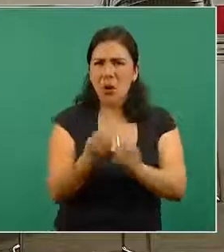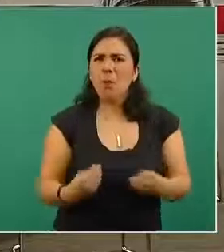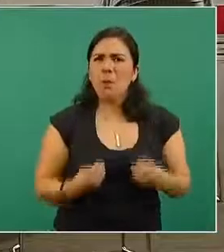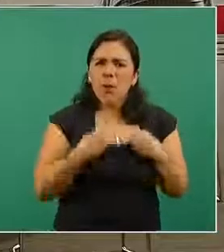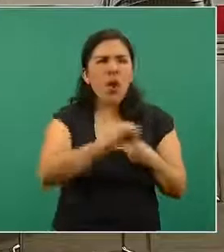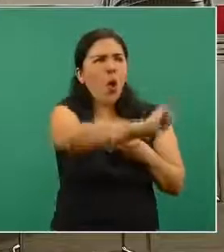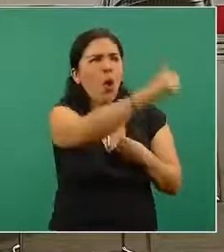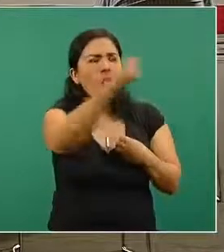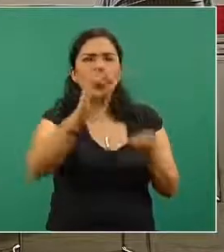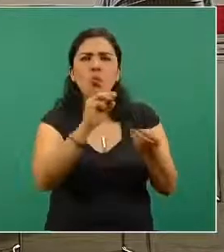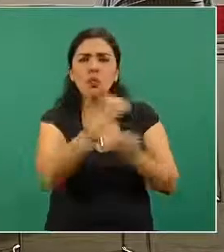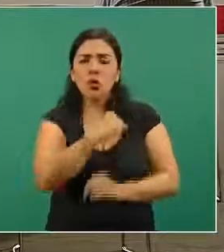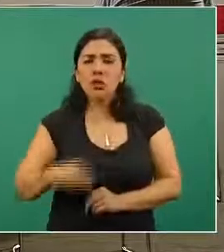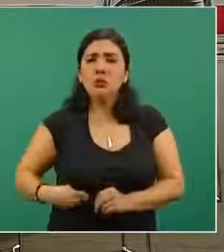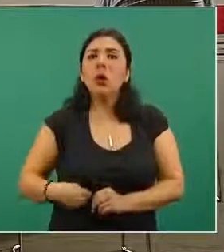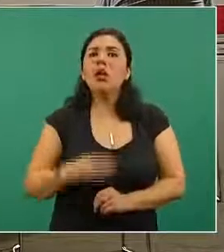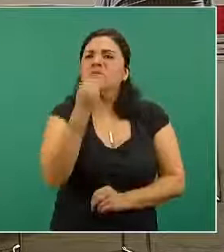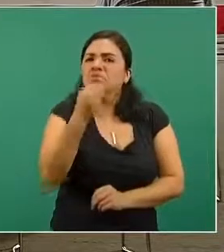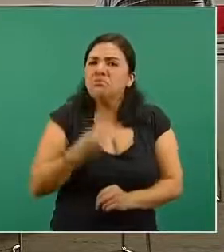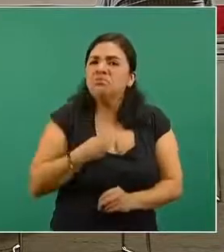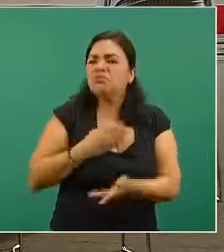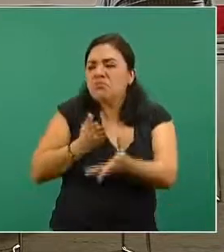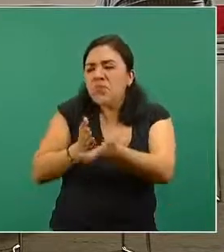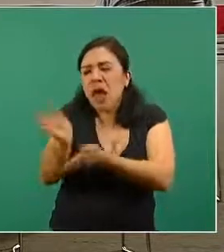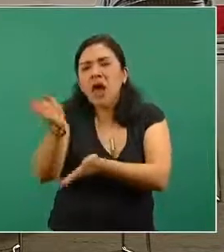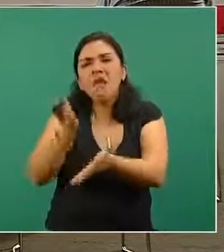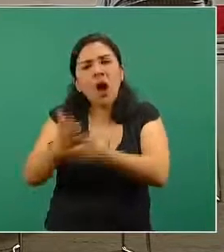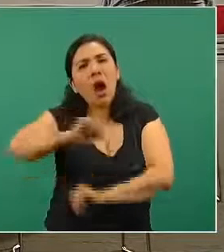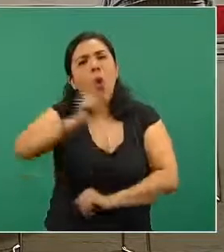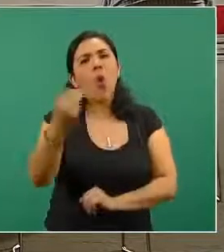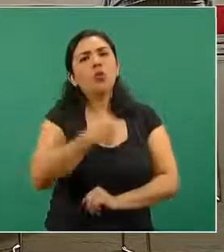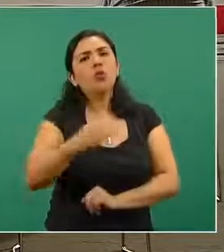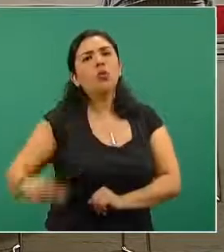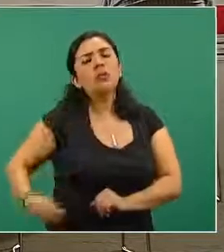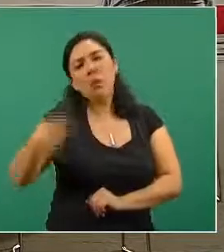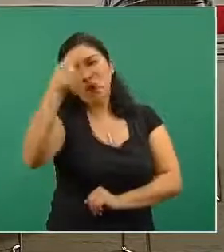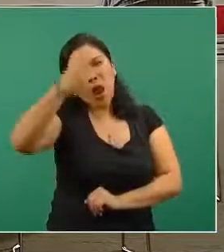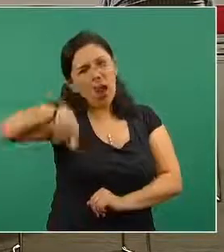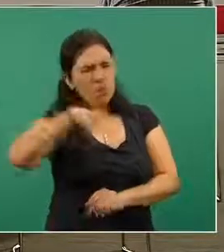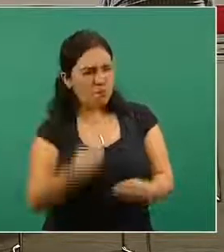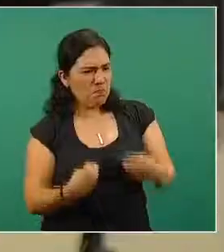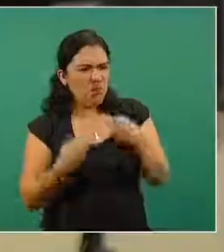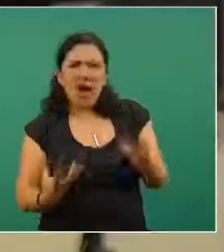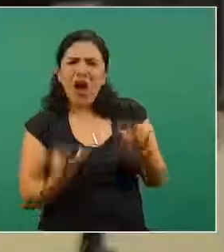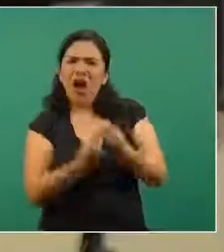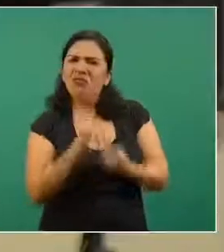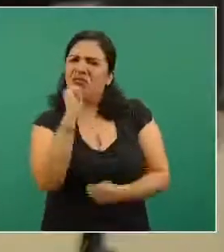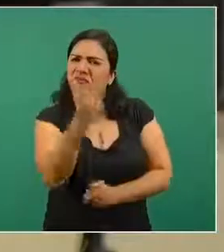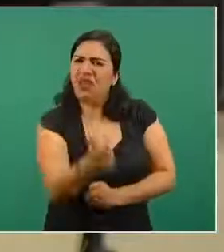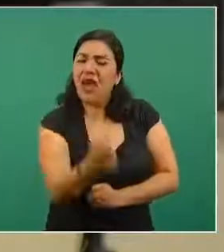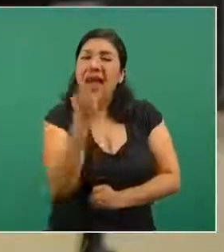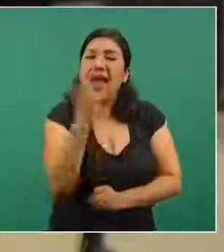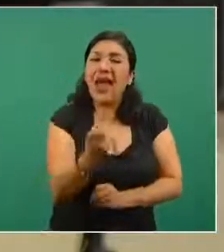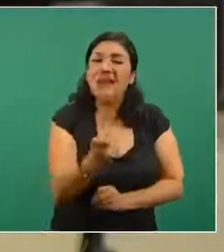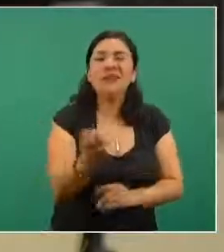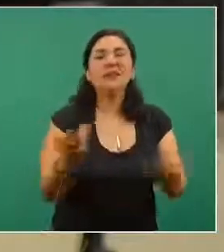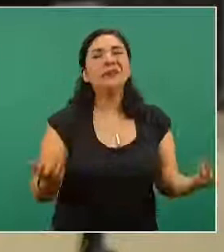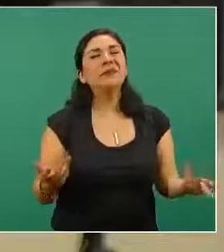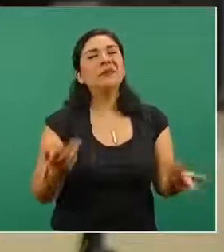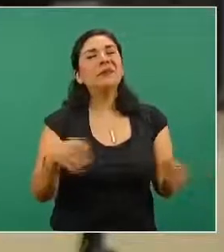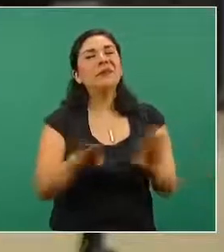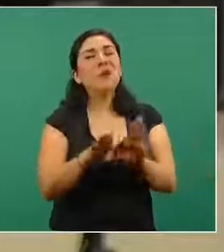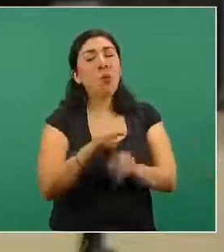habitantes de otros municipios acudieran a vecinos cercanos de los cuales ellos no radicaban, y esto generó pues que